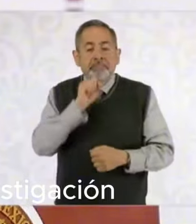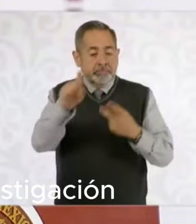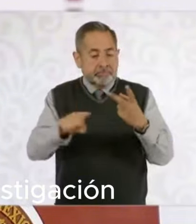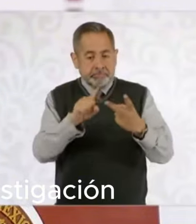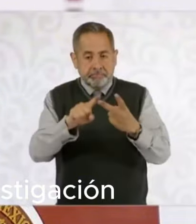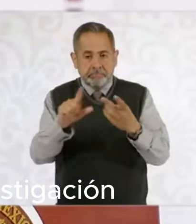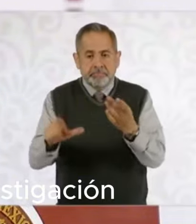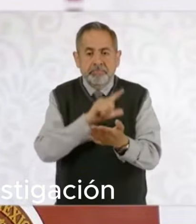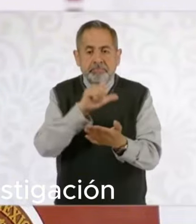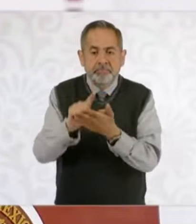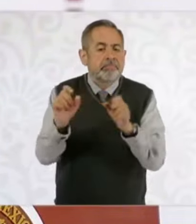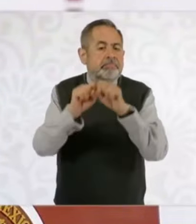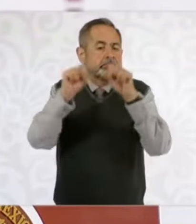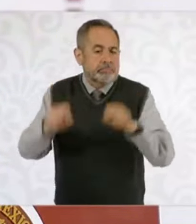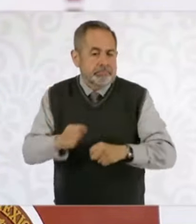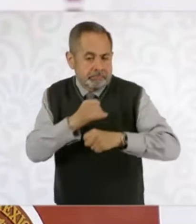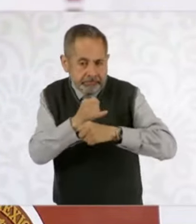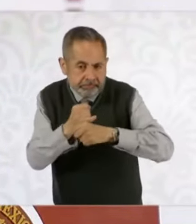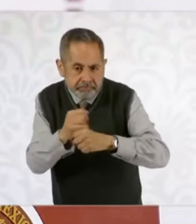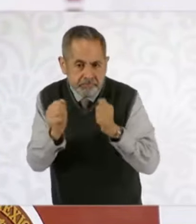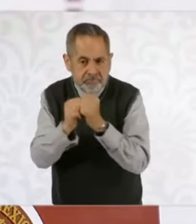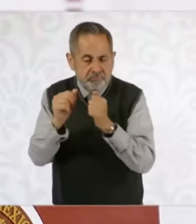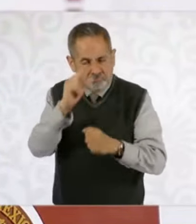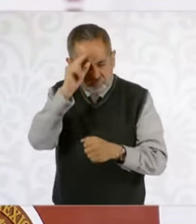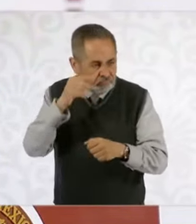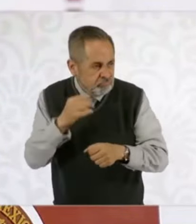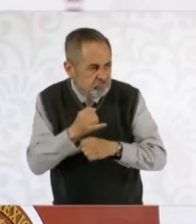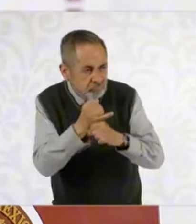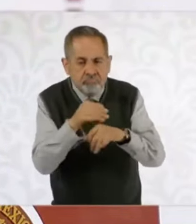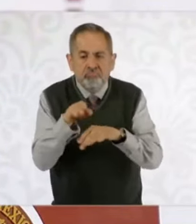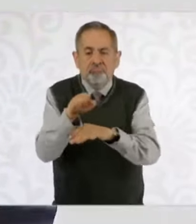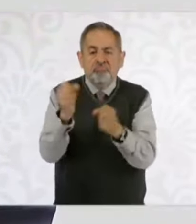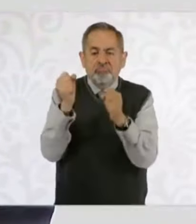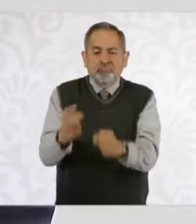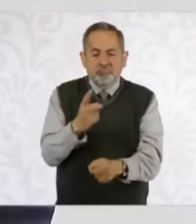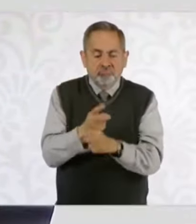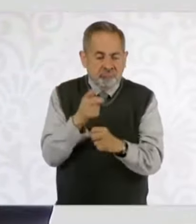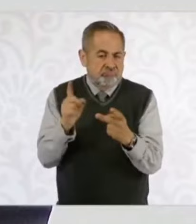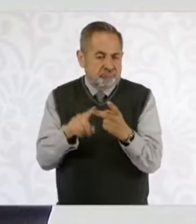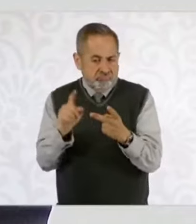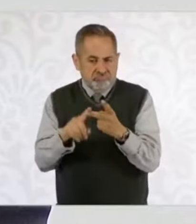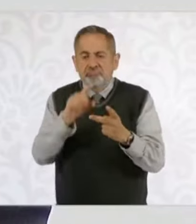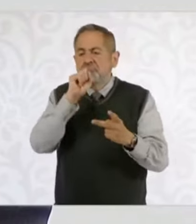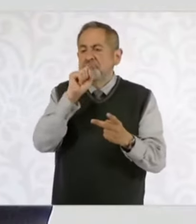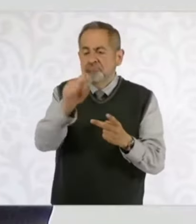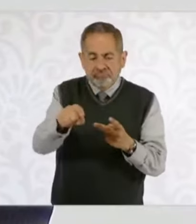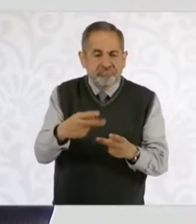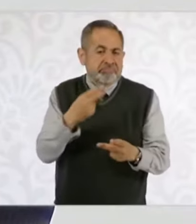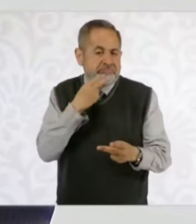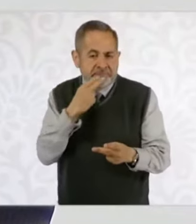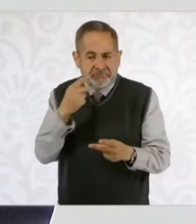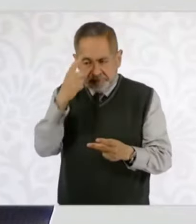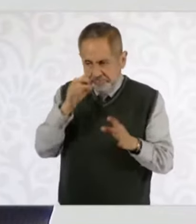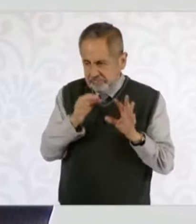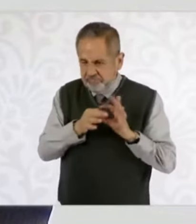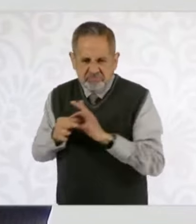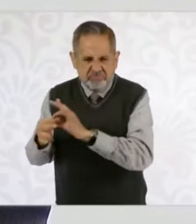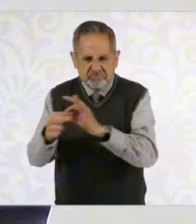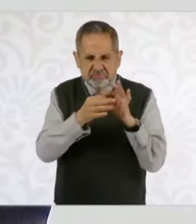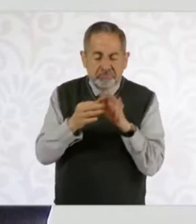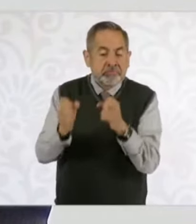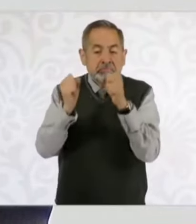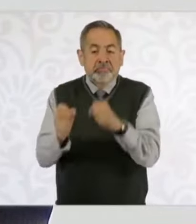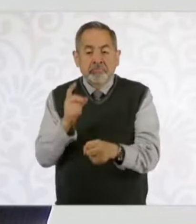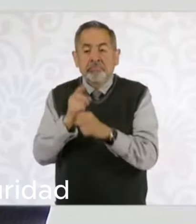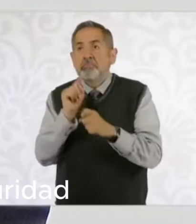Sistema Nacional de Investigación e Inteligencia en materia de seguridad pública, el cual es un mecanismo de coordinación de las instancias de